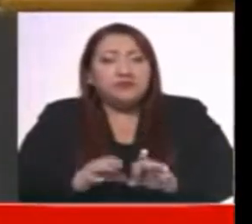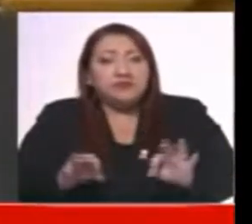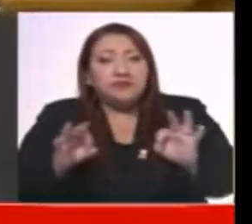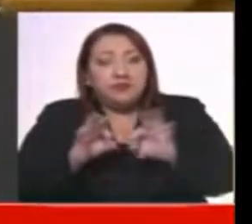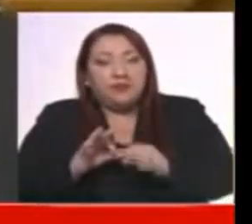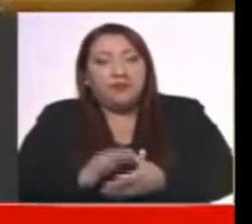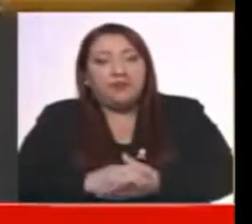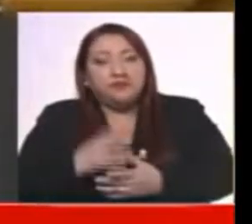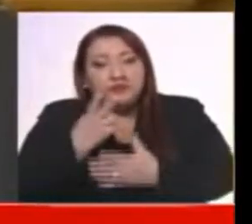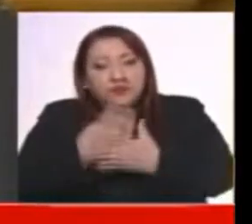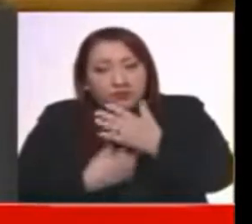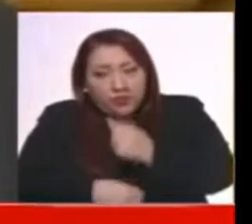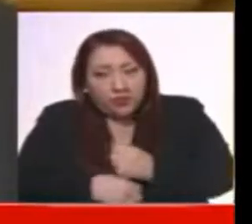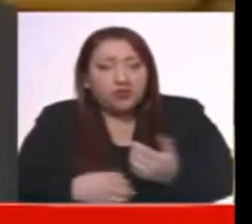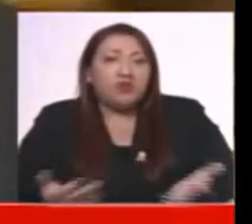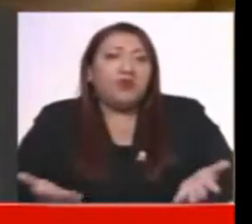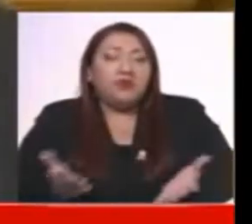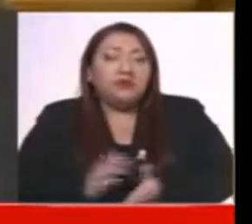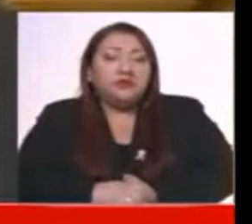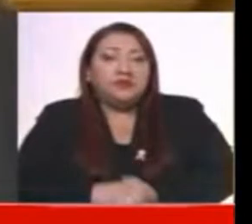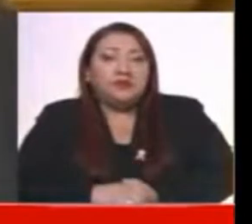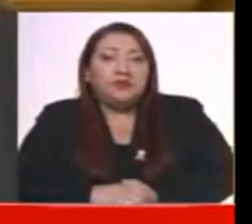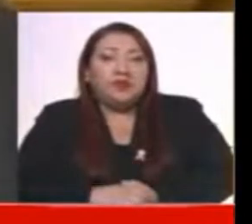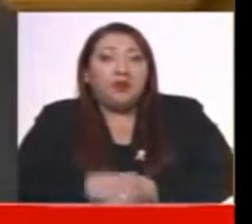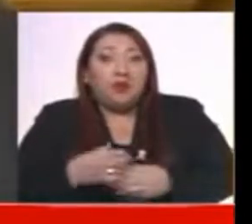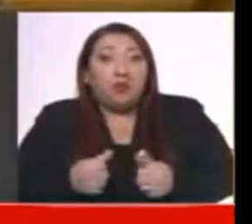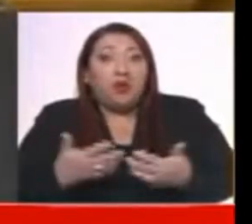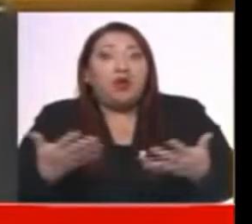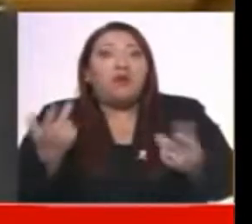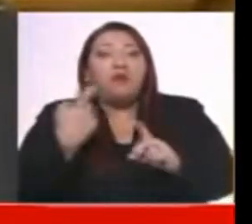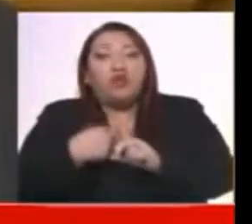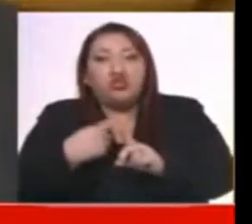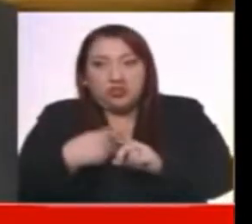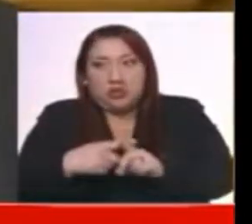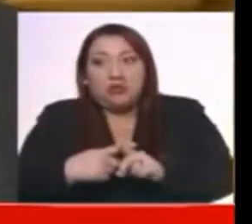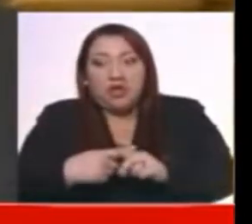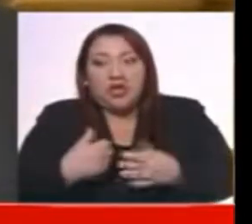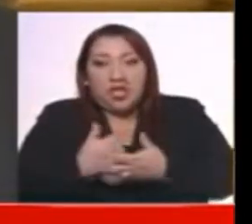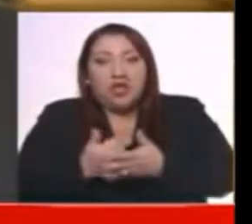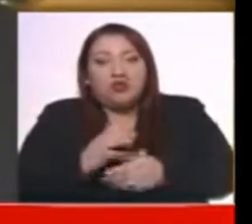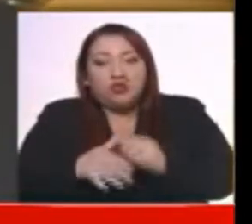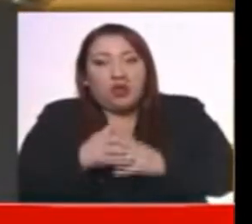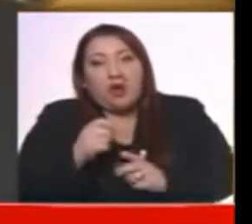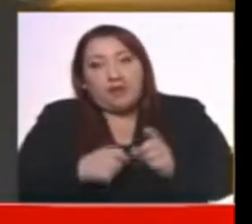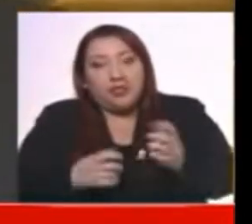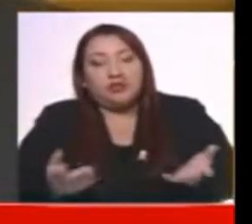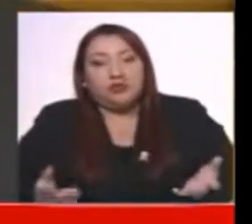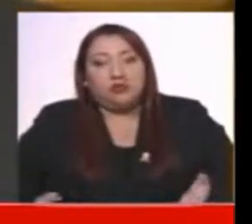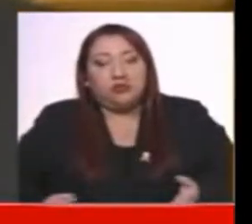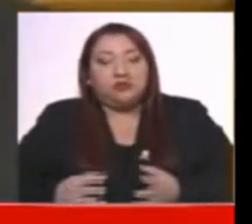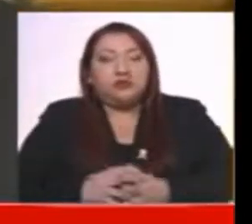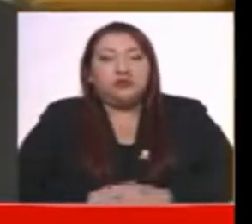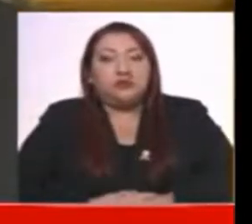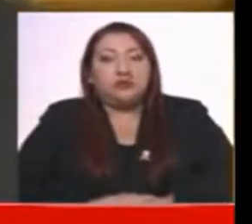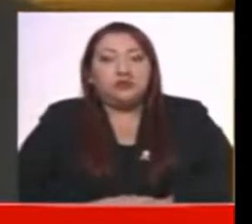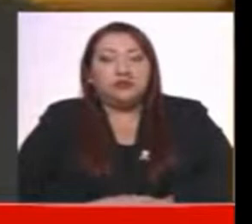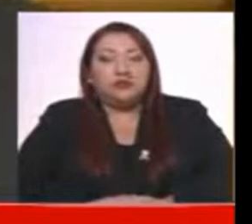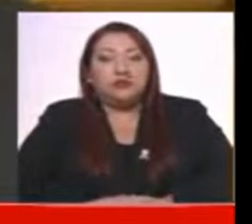con confianza, con optimismo lo que se tenga que hacer en beneficio de los ciudadanos y ciudadanas. Creo